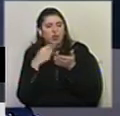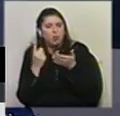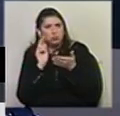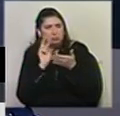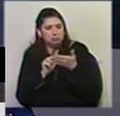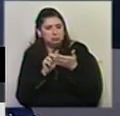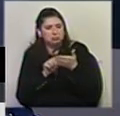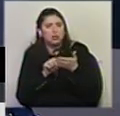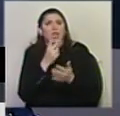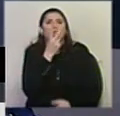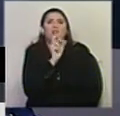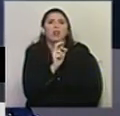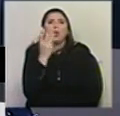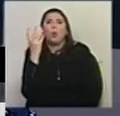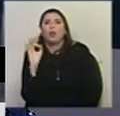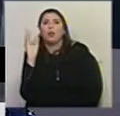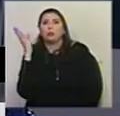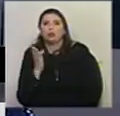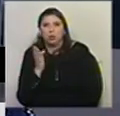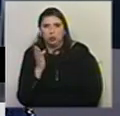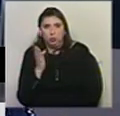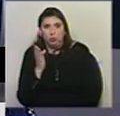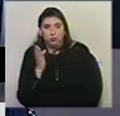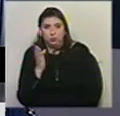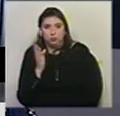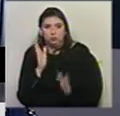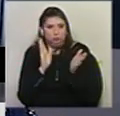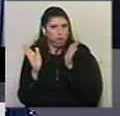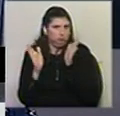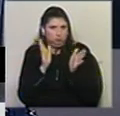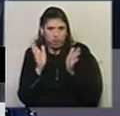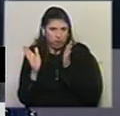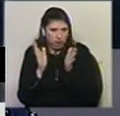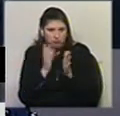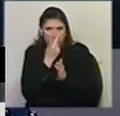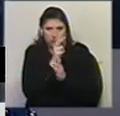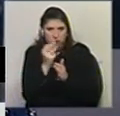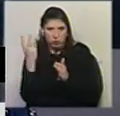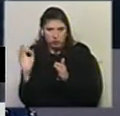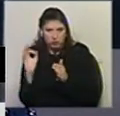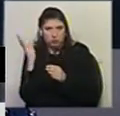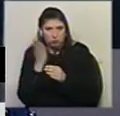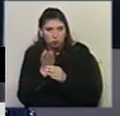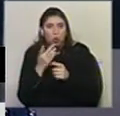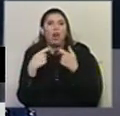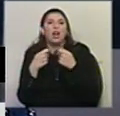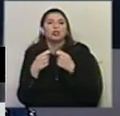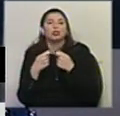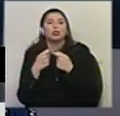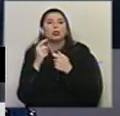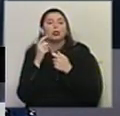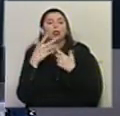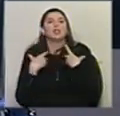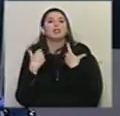entre el 20 y el 40%, no se animaron a poner una única cifra, del gasto en salud tomado globalmente,